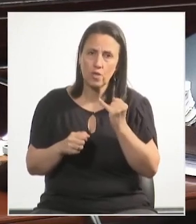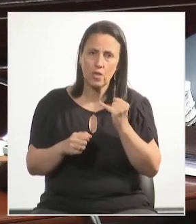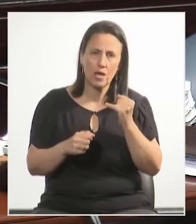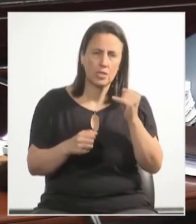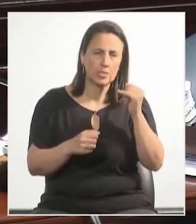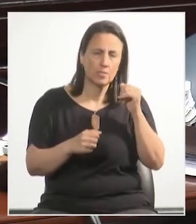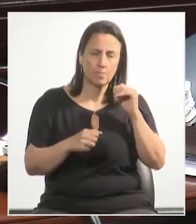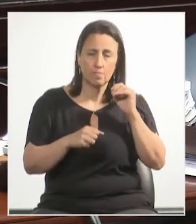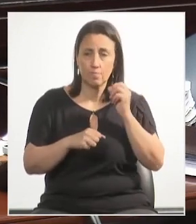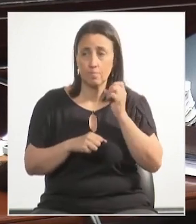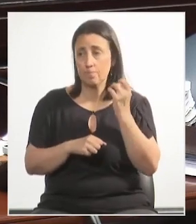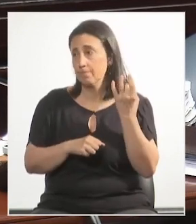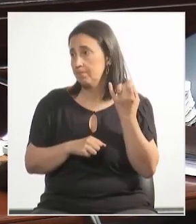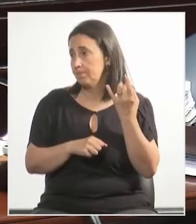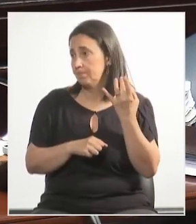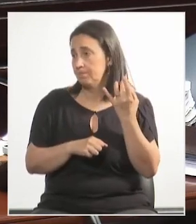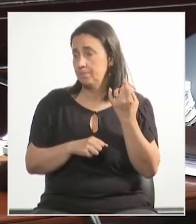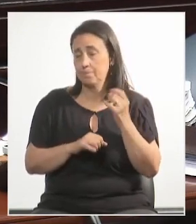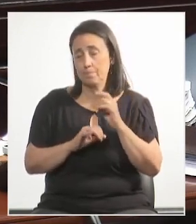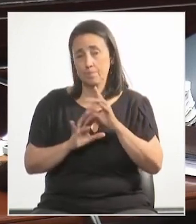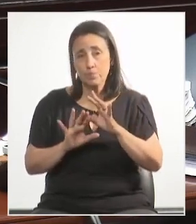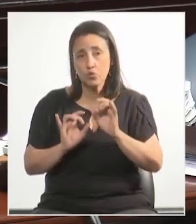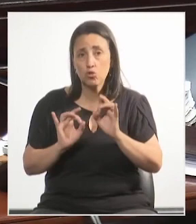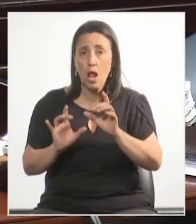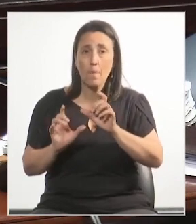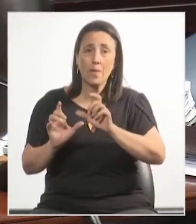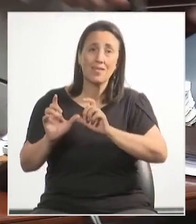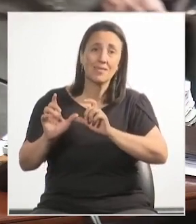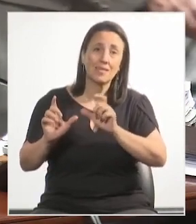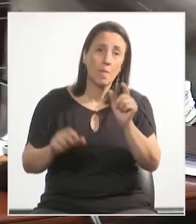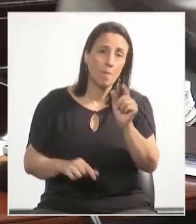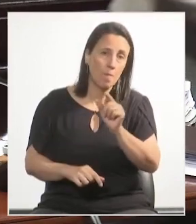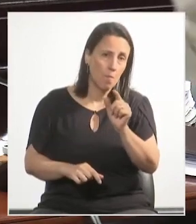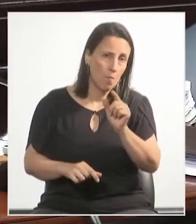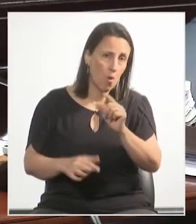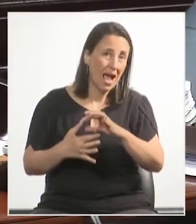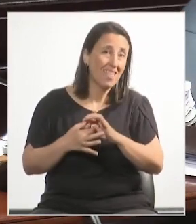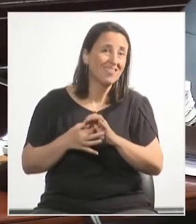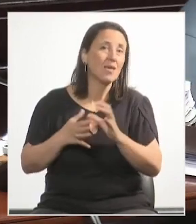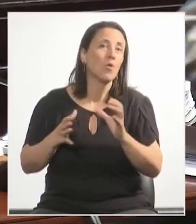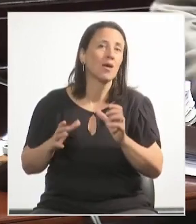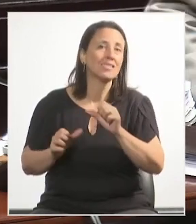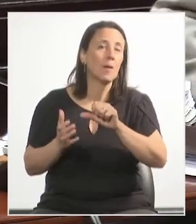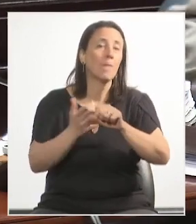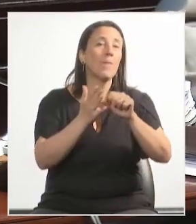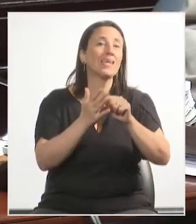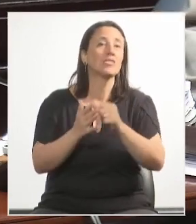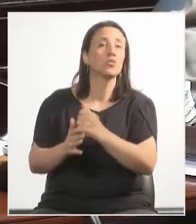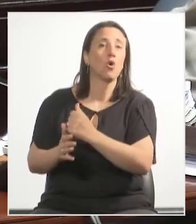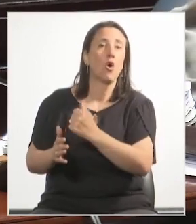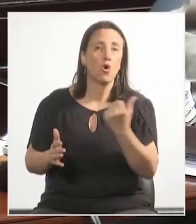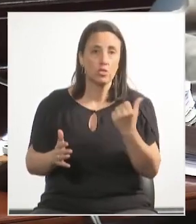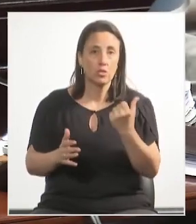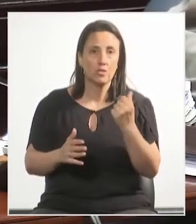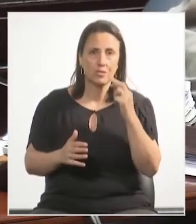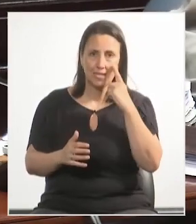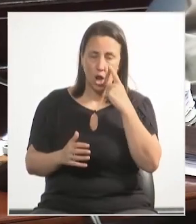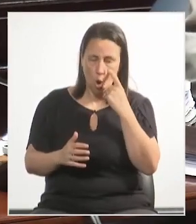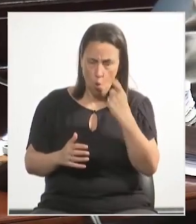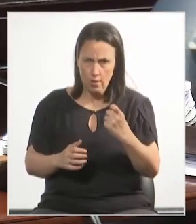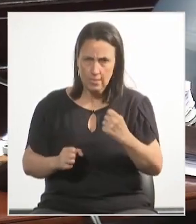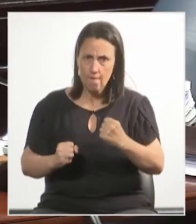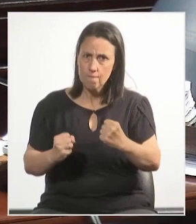e indiferencia. Solo las pequeñas democracias de los países occidentales reaccionaron